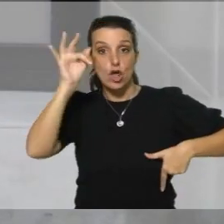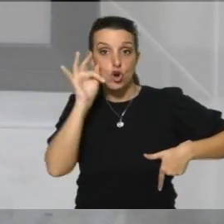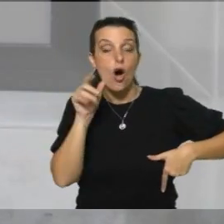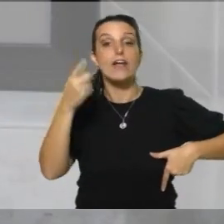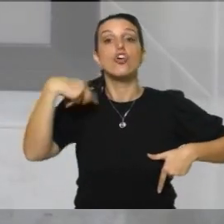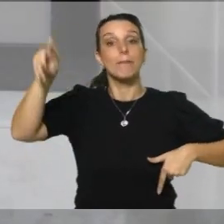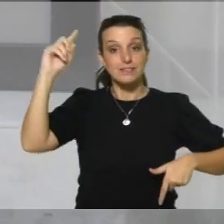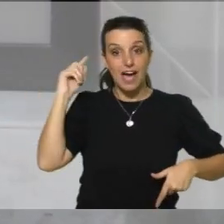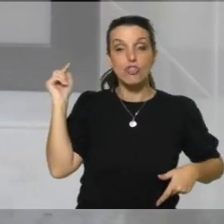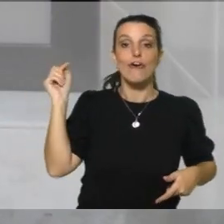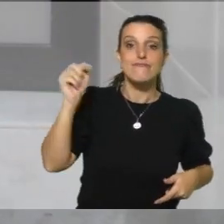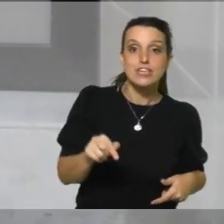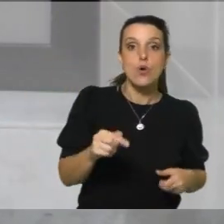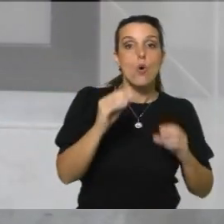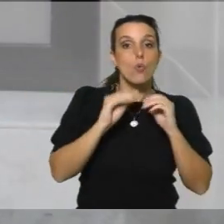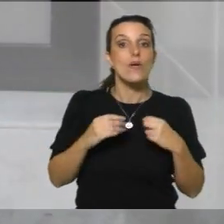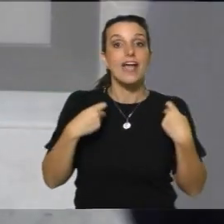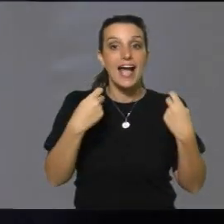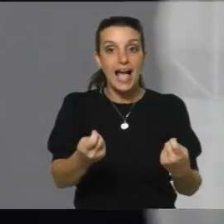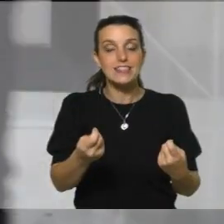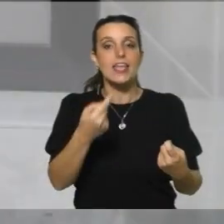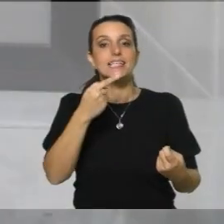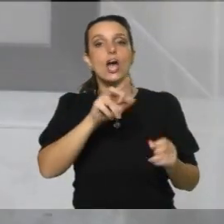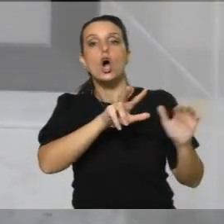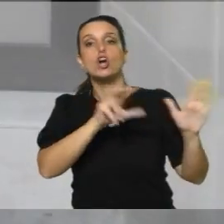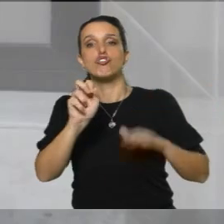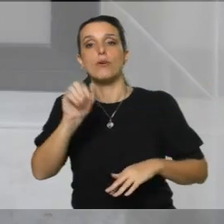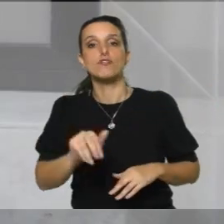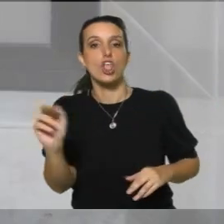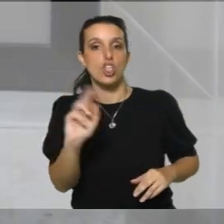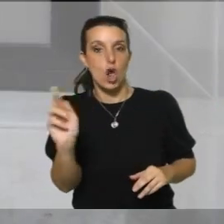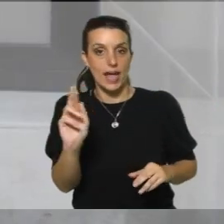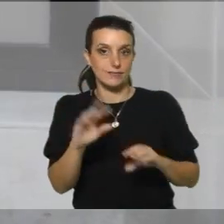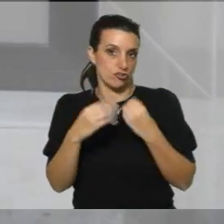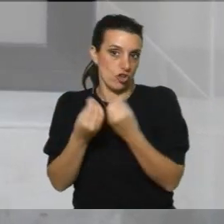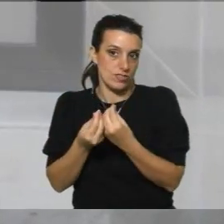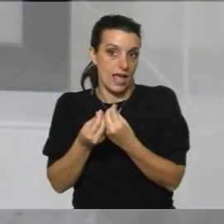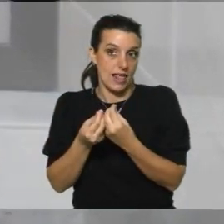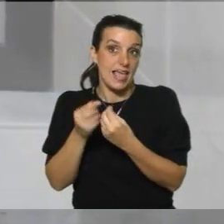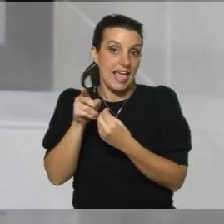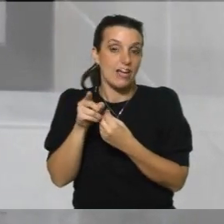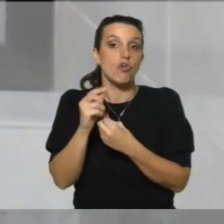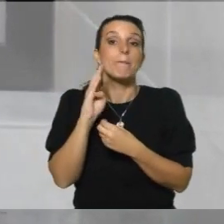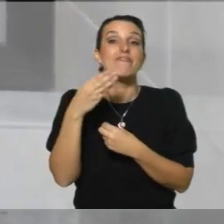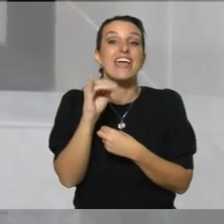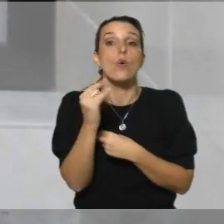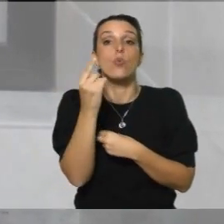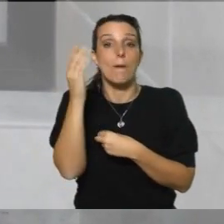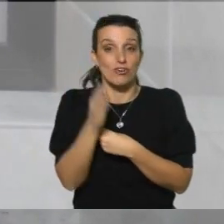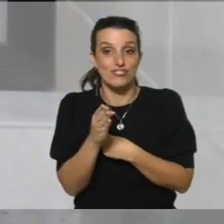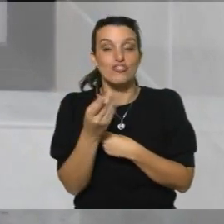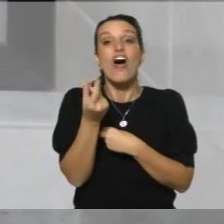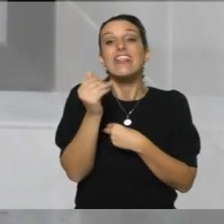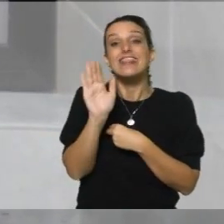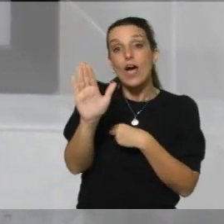el año pasado en ocasión de la rendición de cuentas estimaba en 800 millones de dólares eso es un punto del producto bruto la deuda